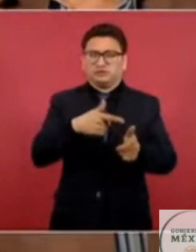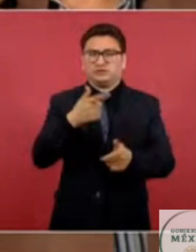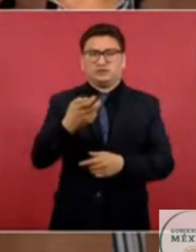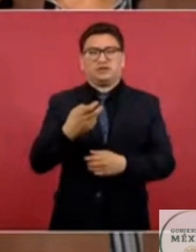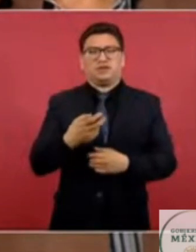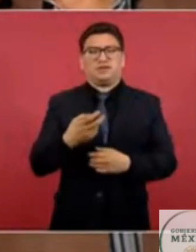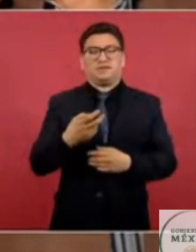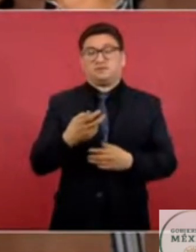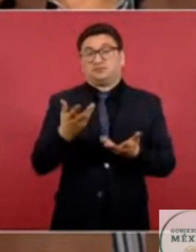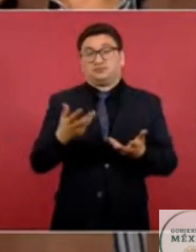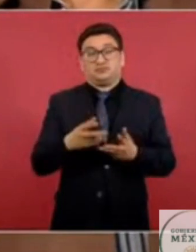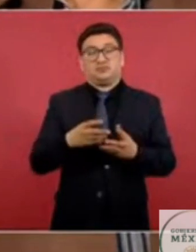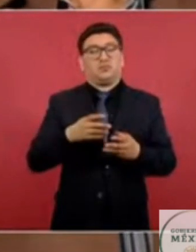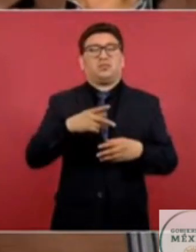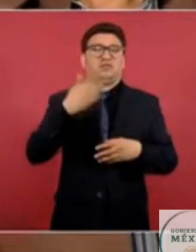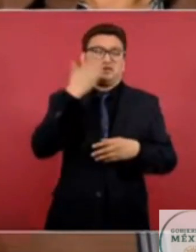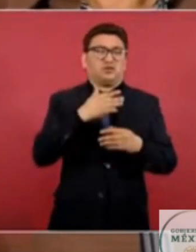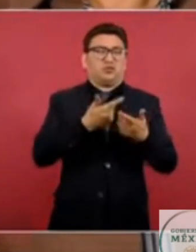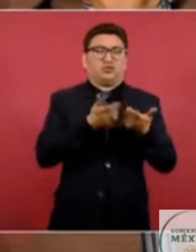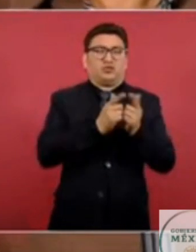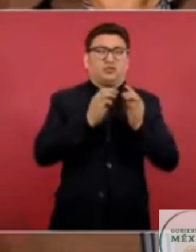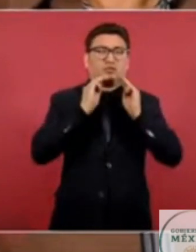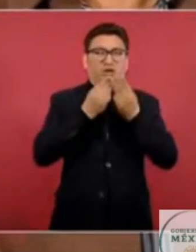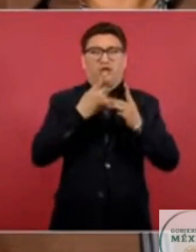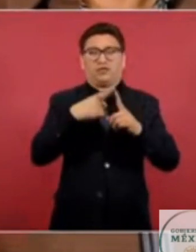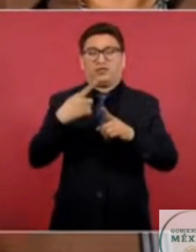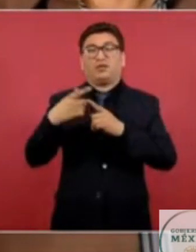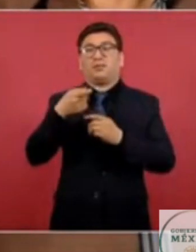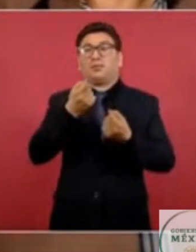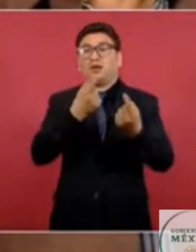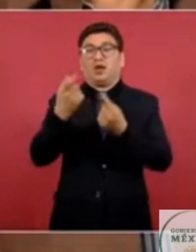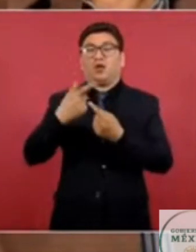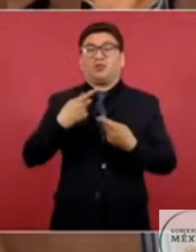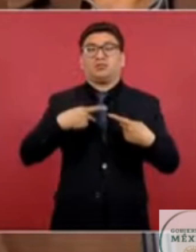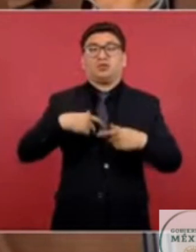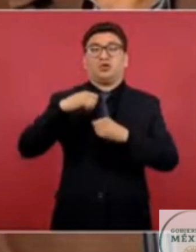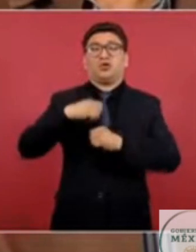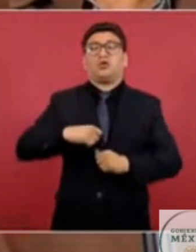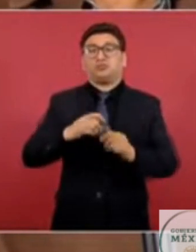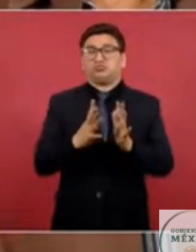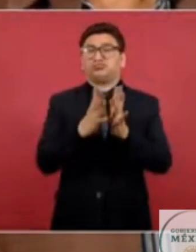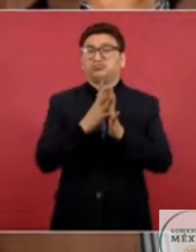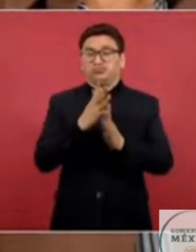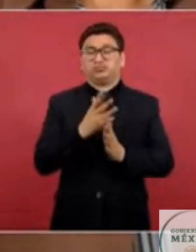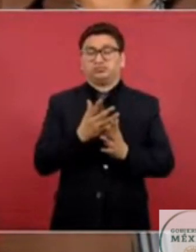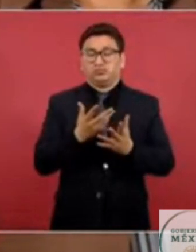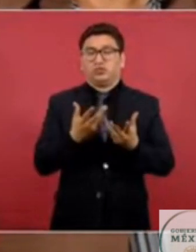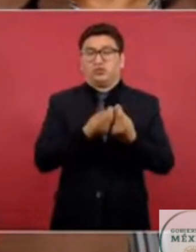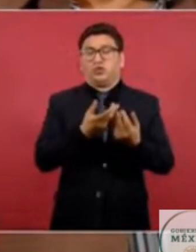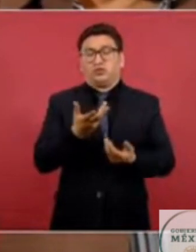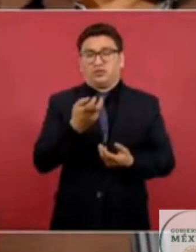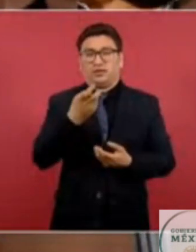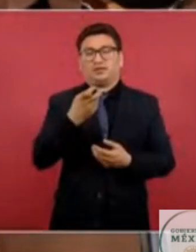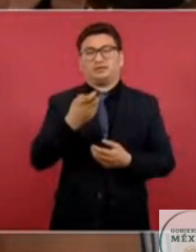que se llevan a cabo por la delincuencia organizada, pero que hay participación de las autoridades. También hay un fenómeno